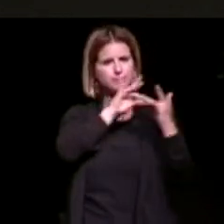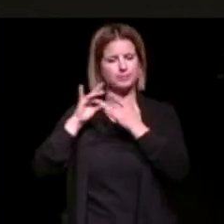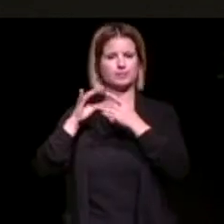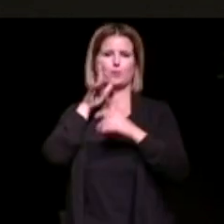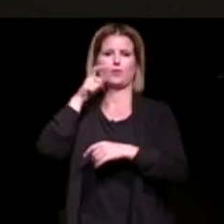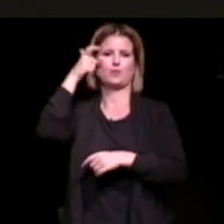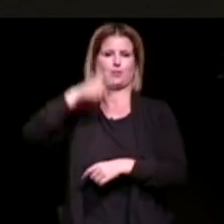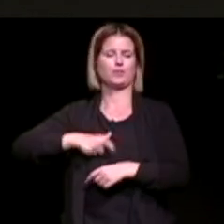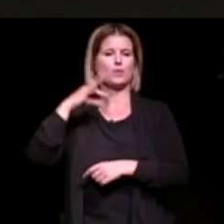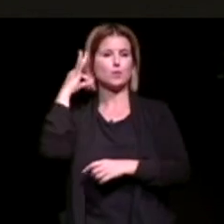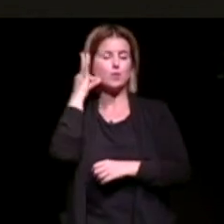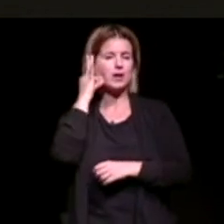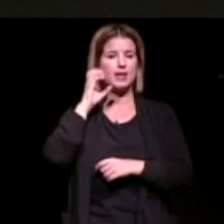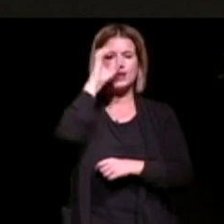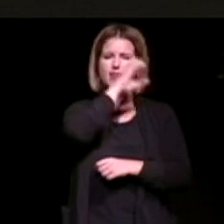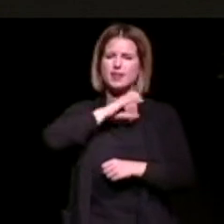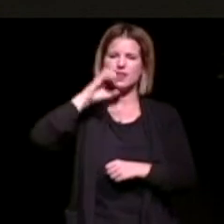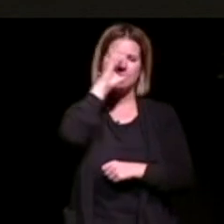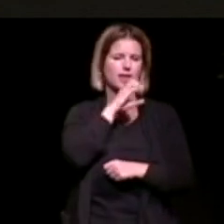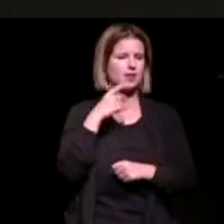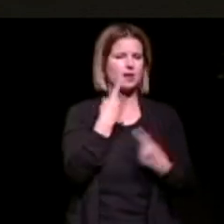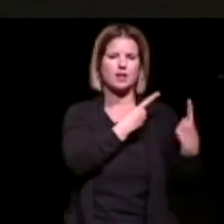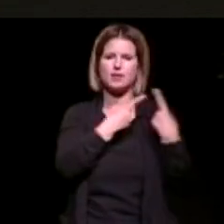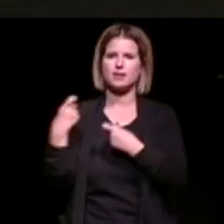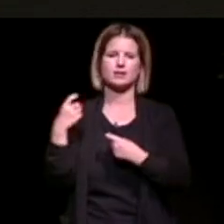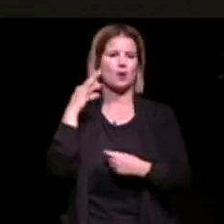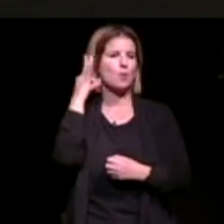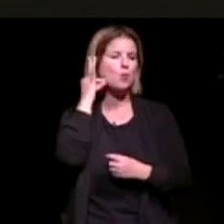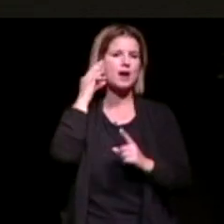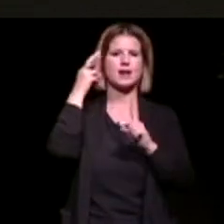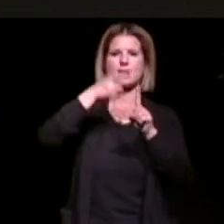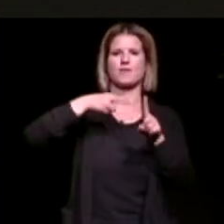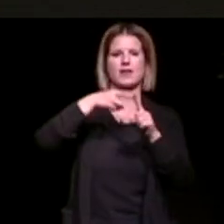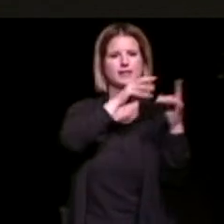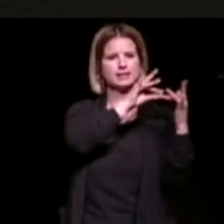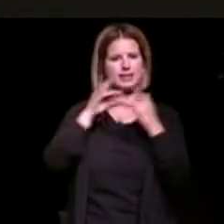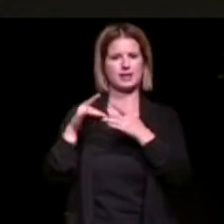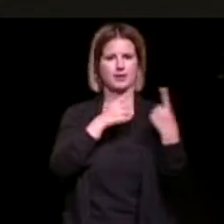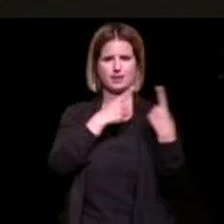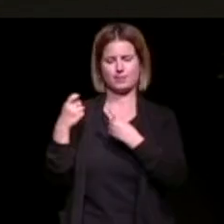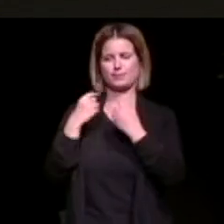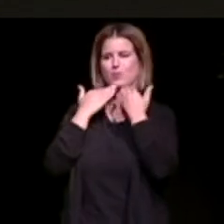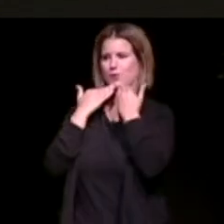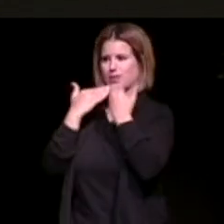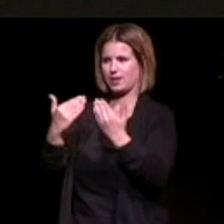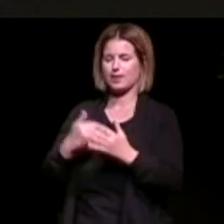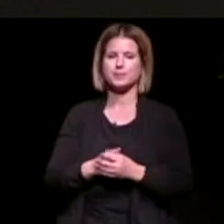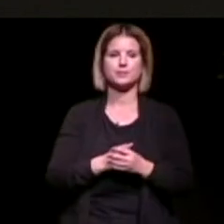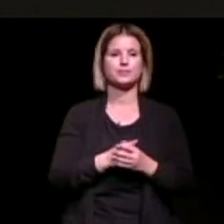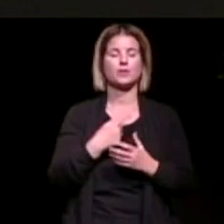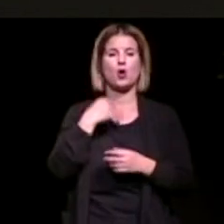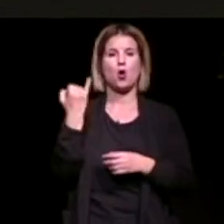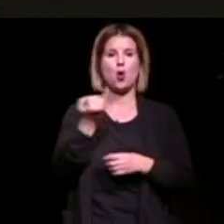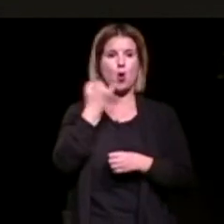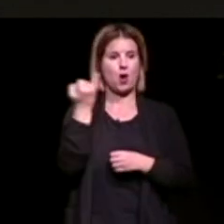mujer la ciencia necesita mujeres referentes y líderes Así que muchas gracias y